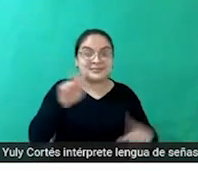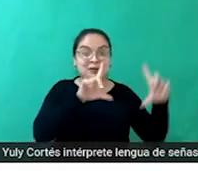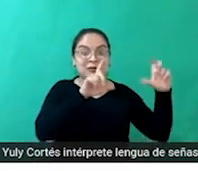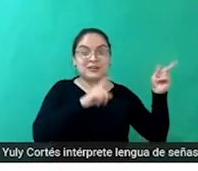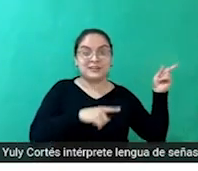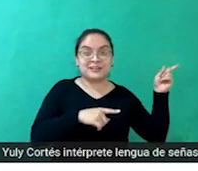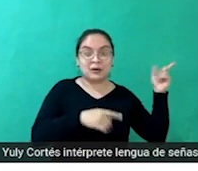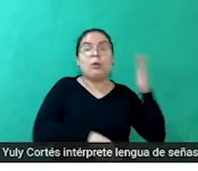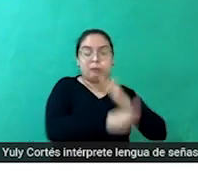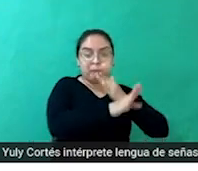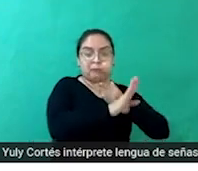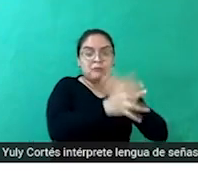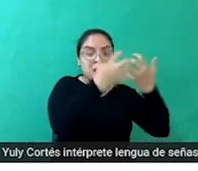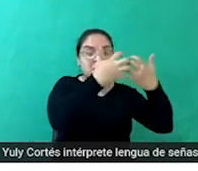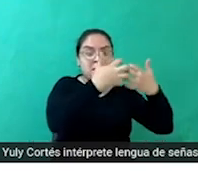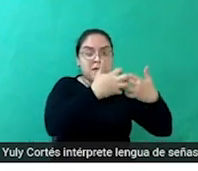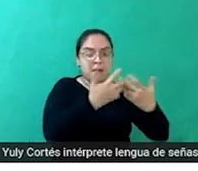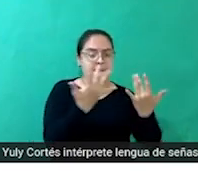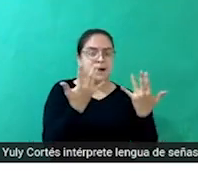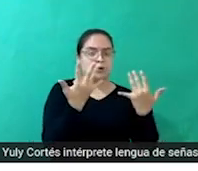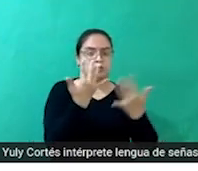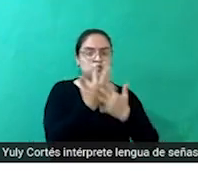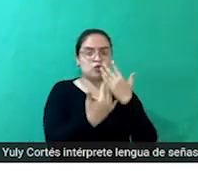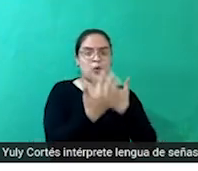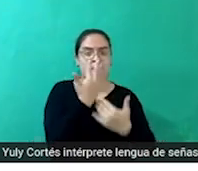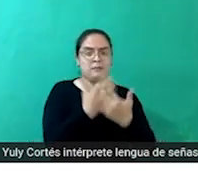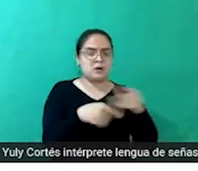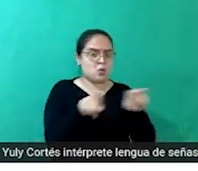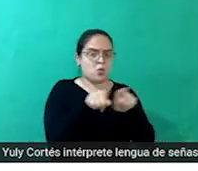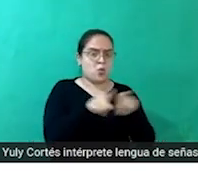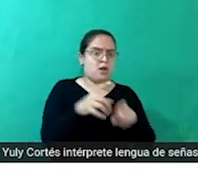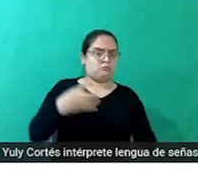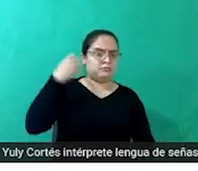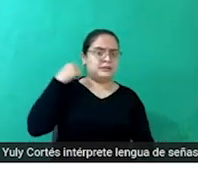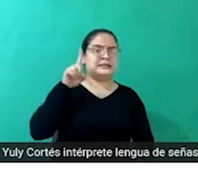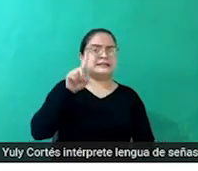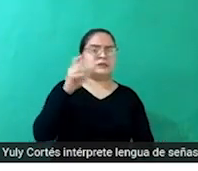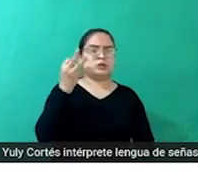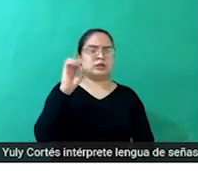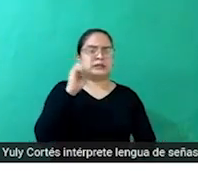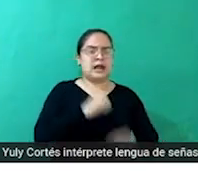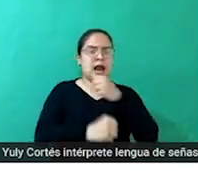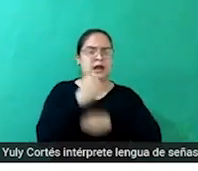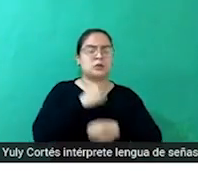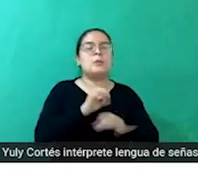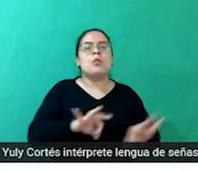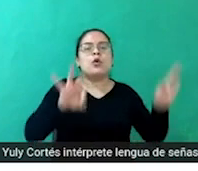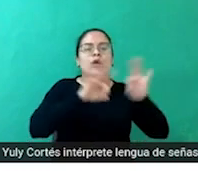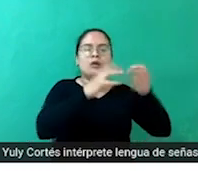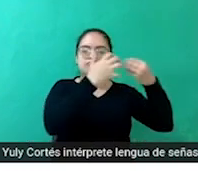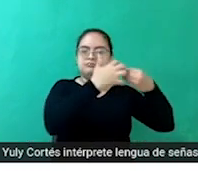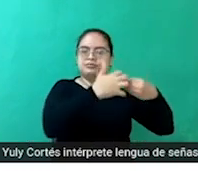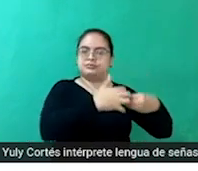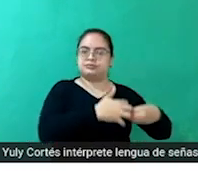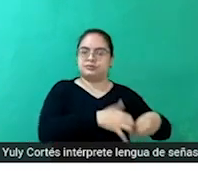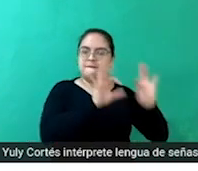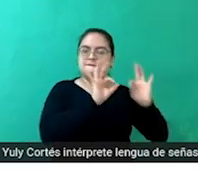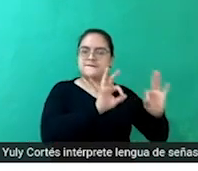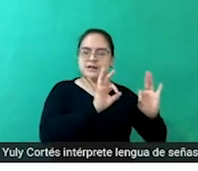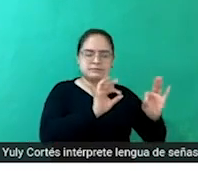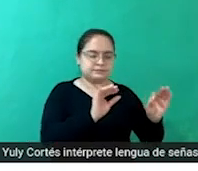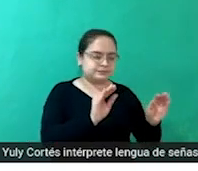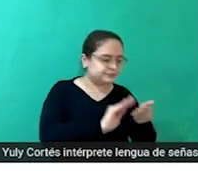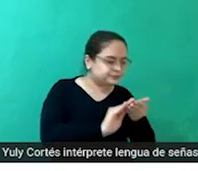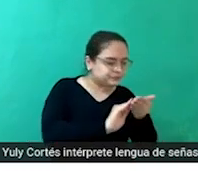sigue funcionando de forma manual como funcionaba hace 130 años. Lo importante es que funcione bien, lo importante es que esté bien calibrado, que